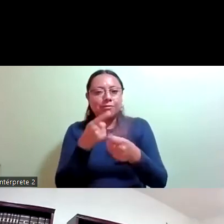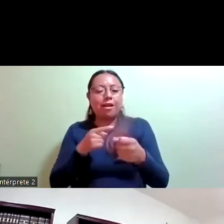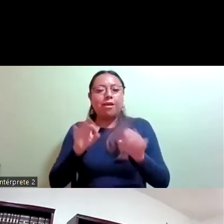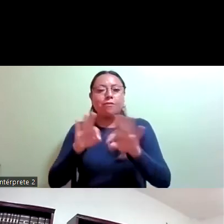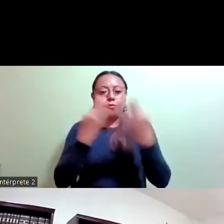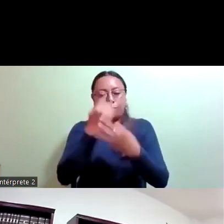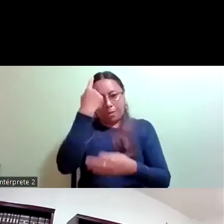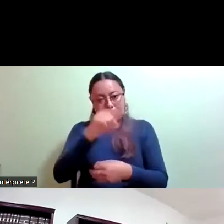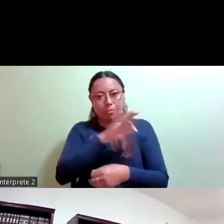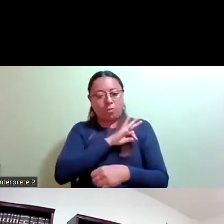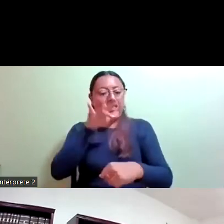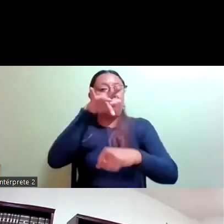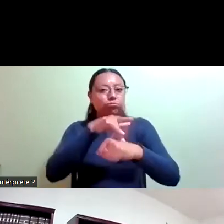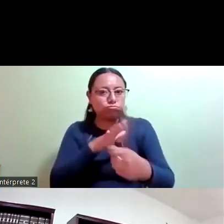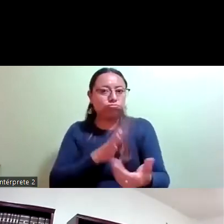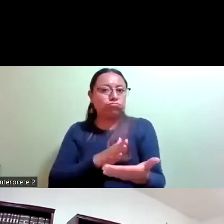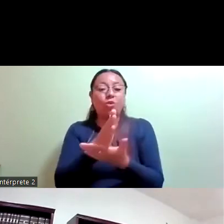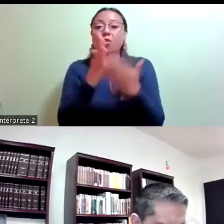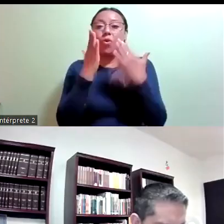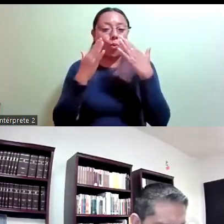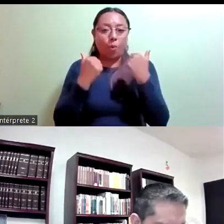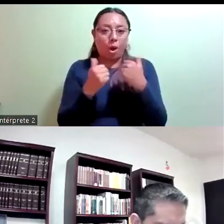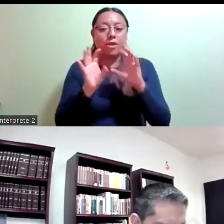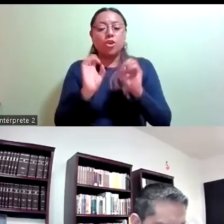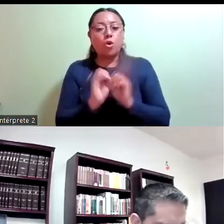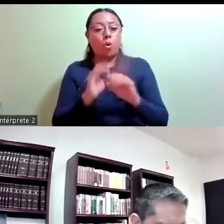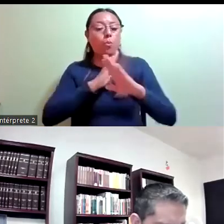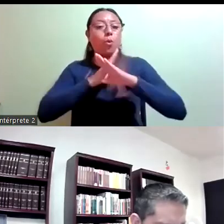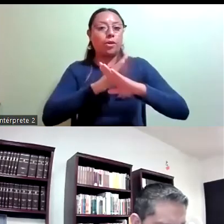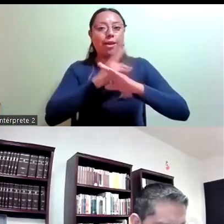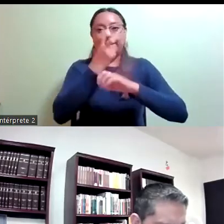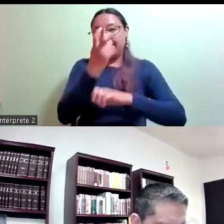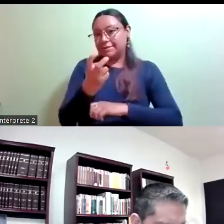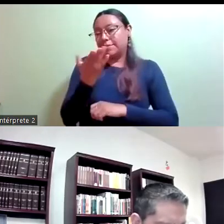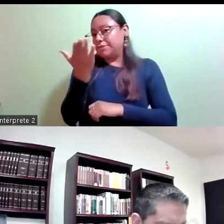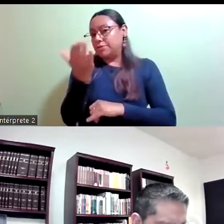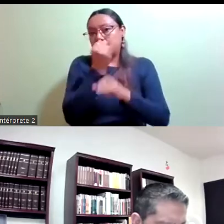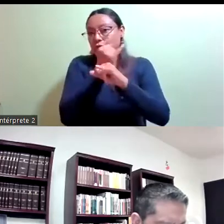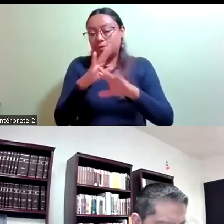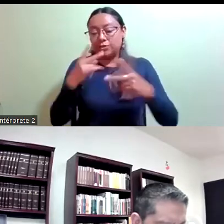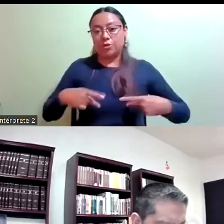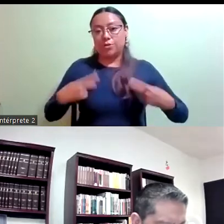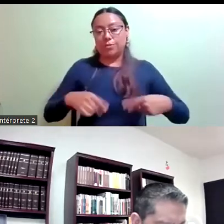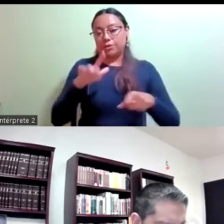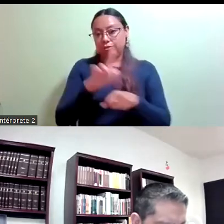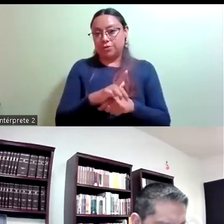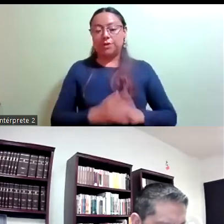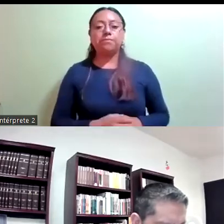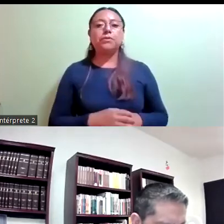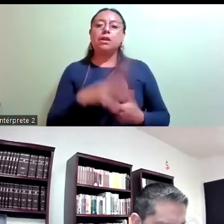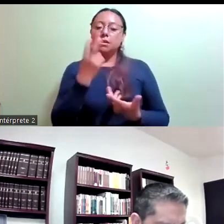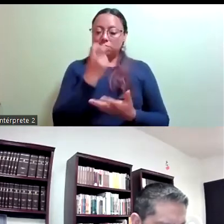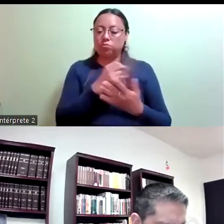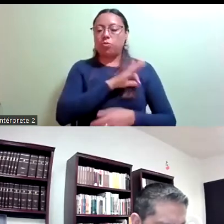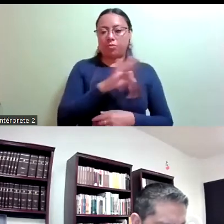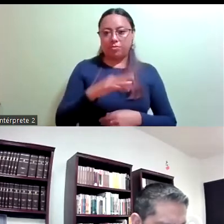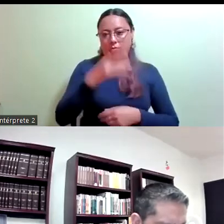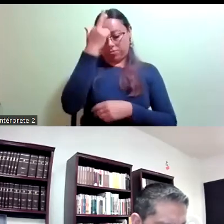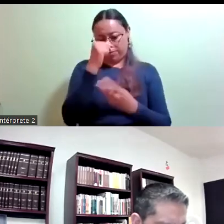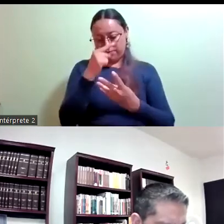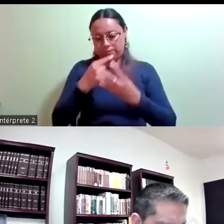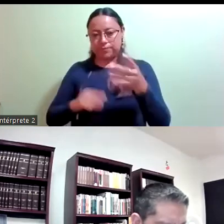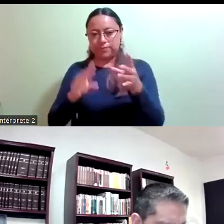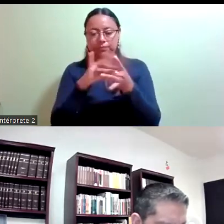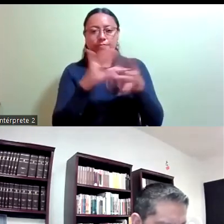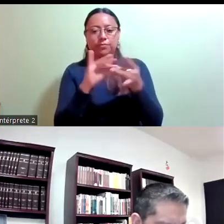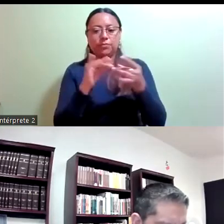datos personales y que por lo tanto, una vez hecho este esfuerzo, se pudiera justificar, fundamentar y motivar, como pide el